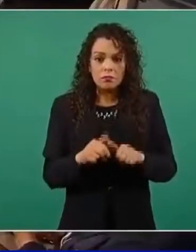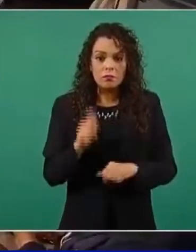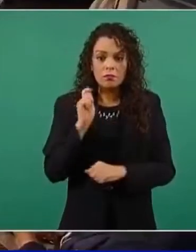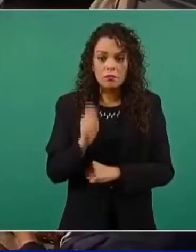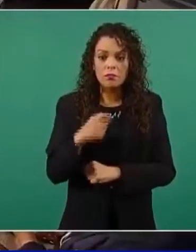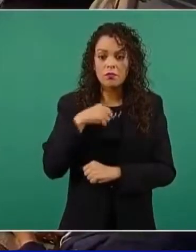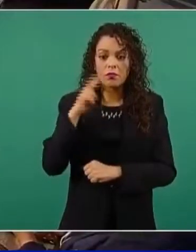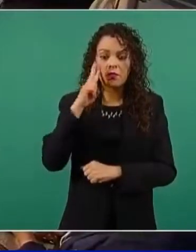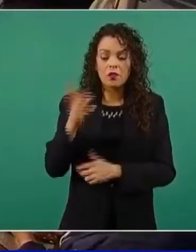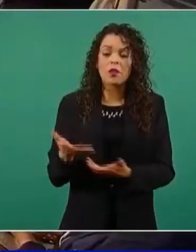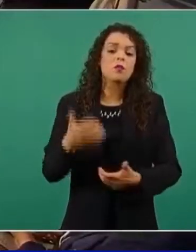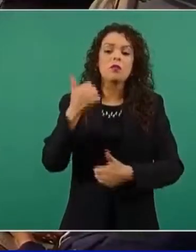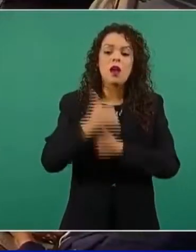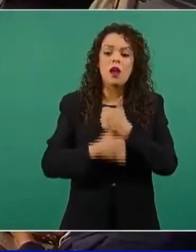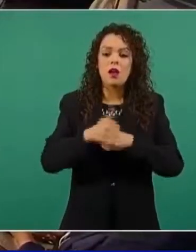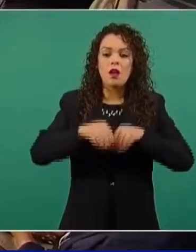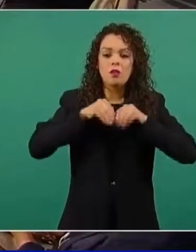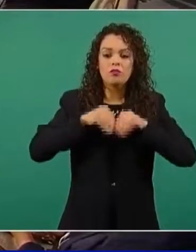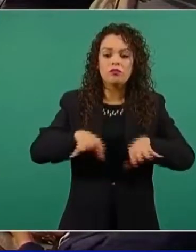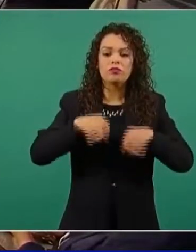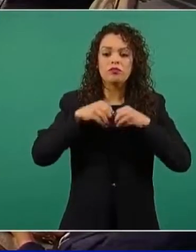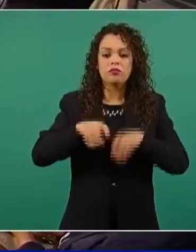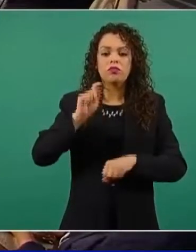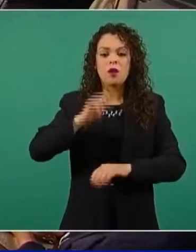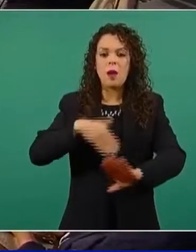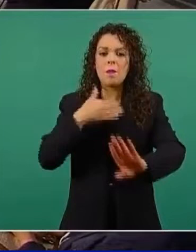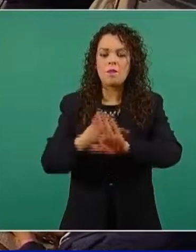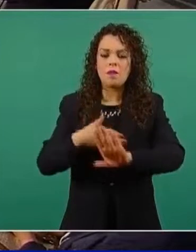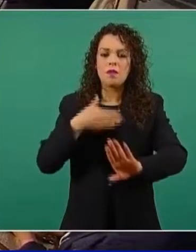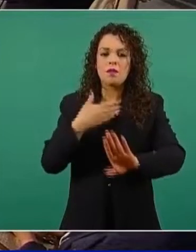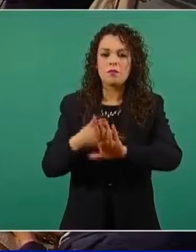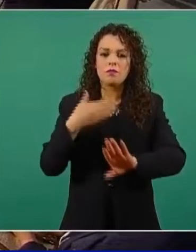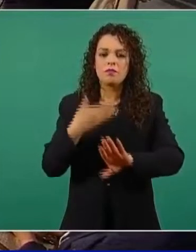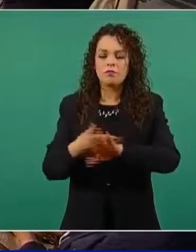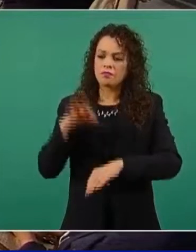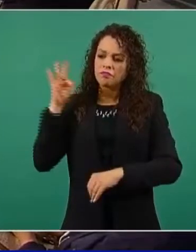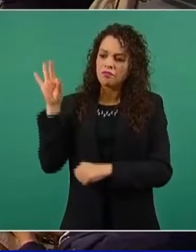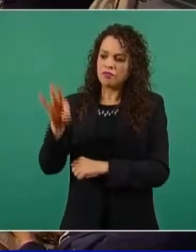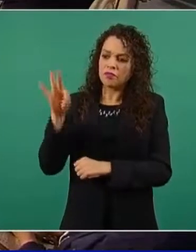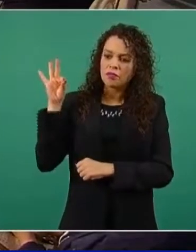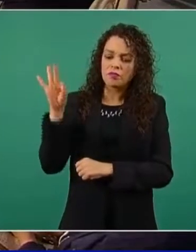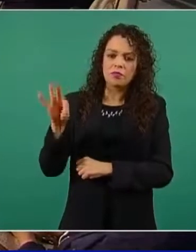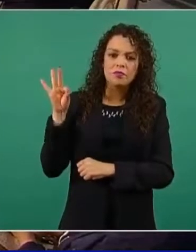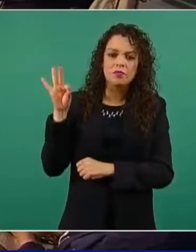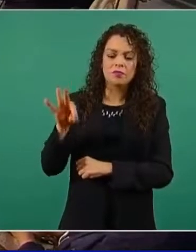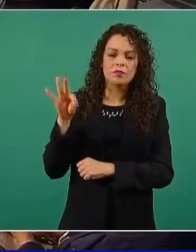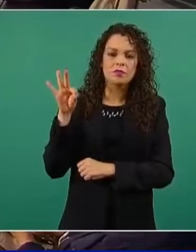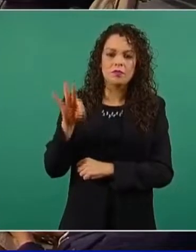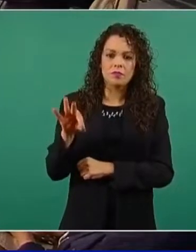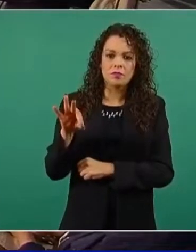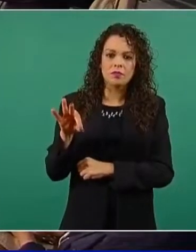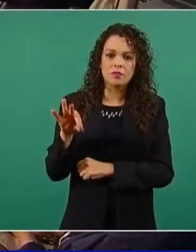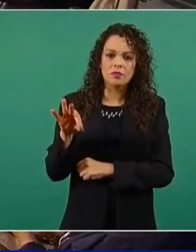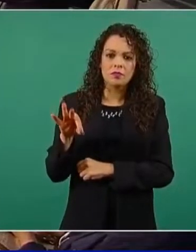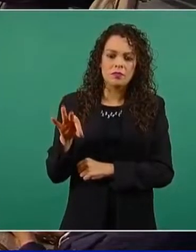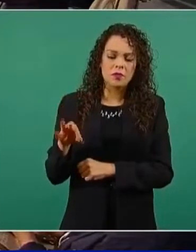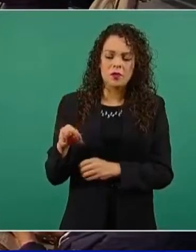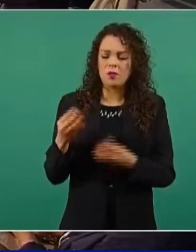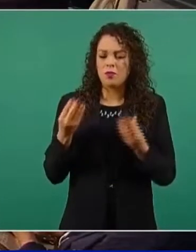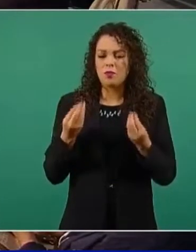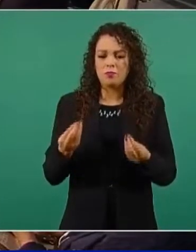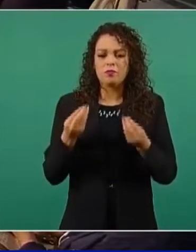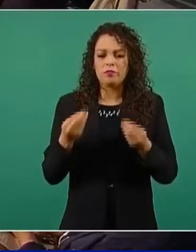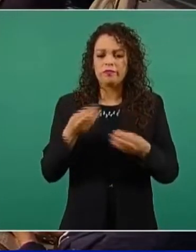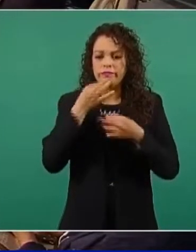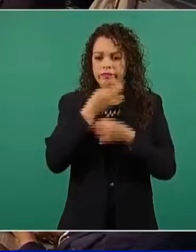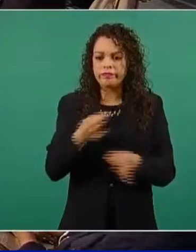que ha durado meses de difamación, de desprestigio y de agresión, en el que se han publicado cientos y cientos de